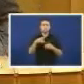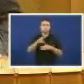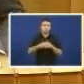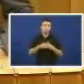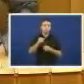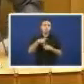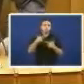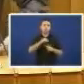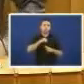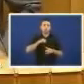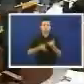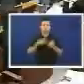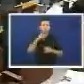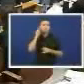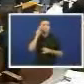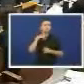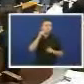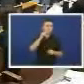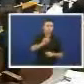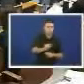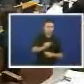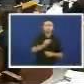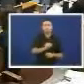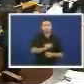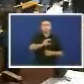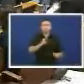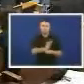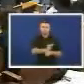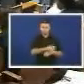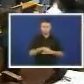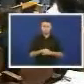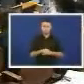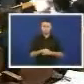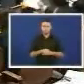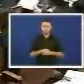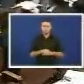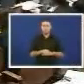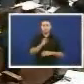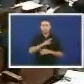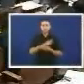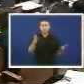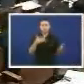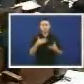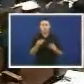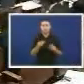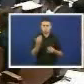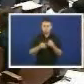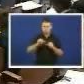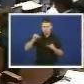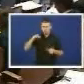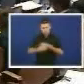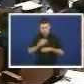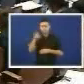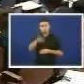señoría é moito que se eleva avanzado é moito ainda o que queda por facer